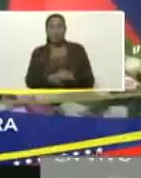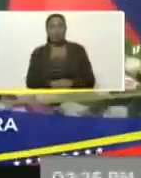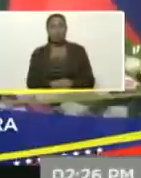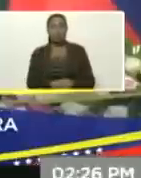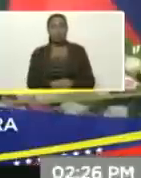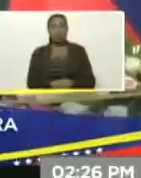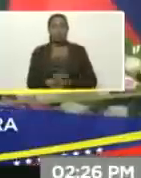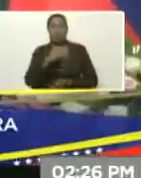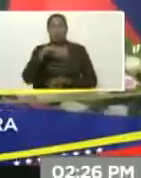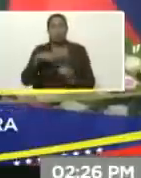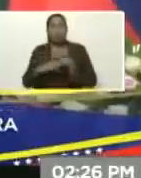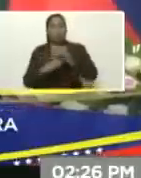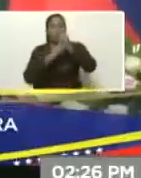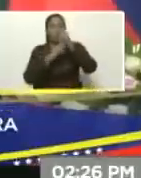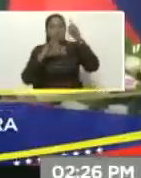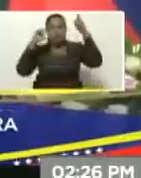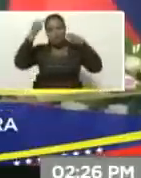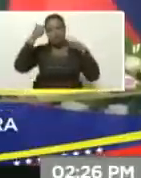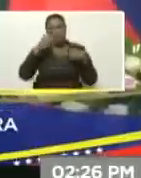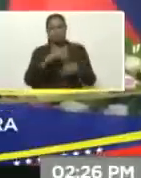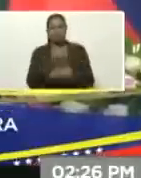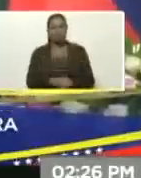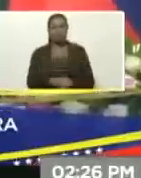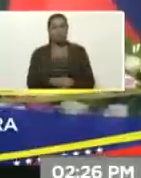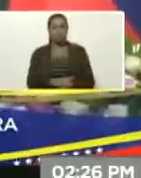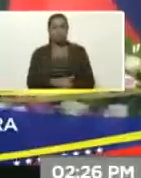de nuestro comandante Hugo Chávez.